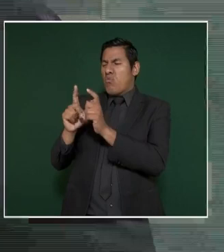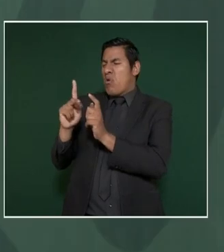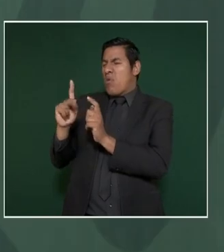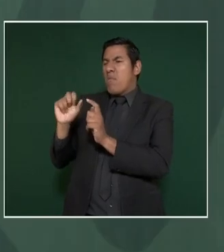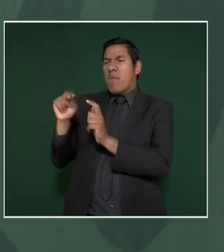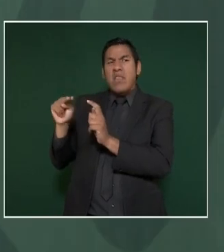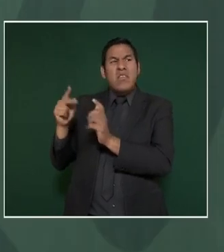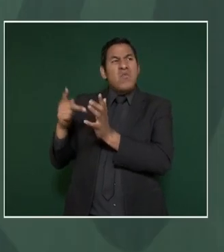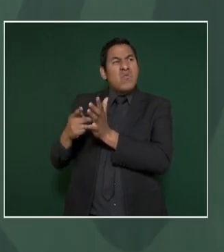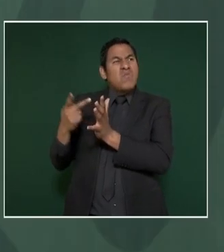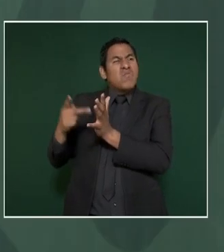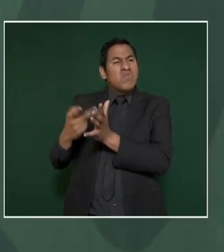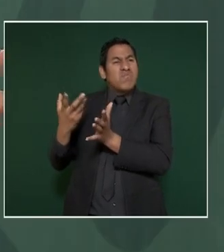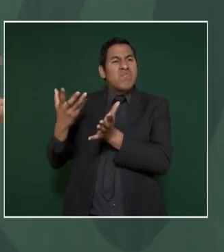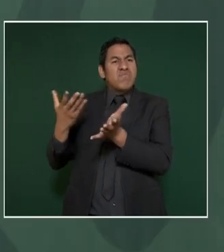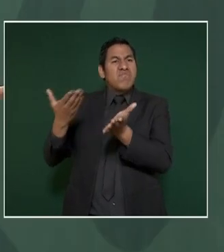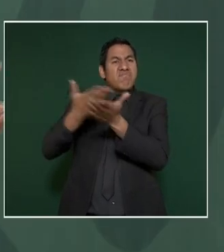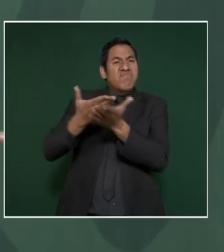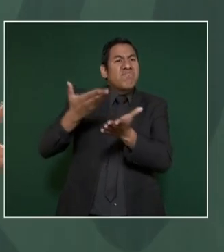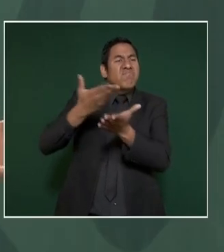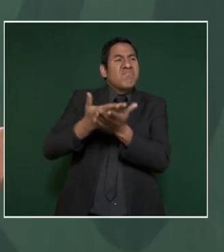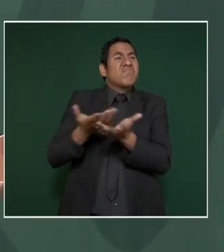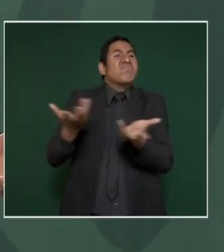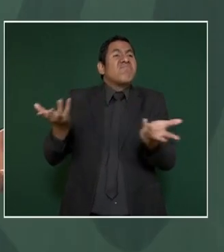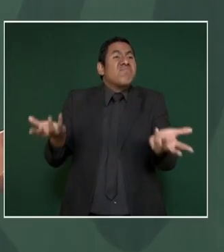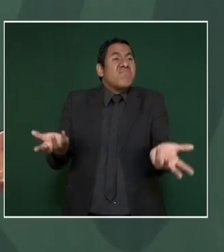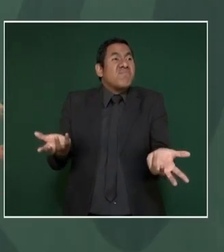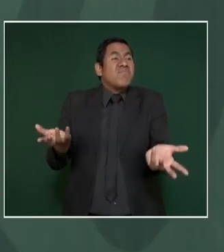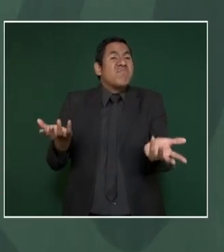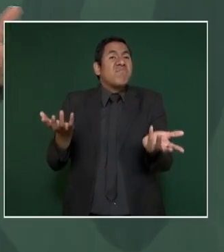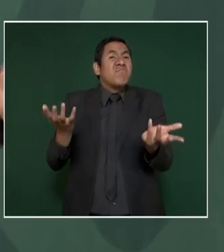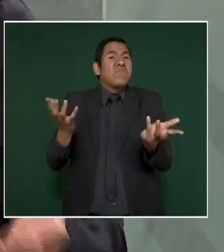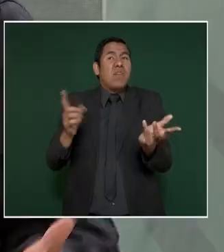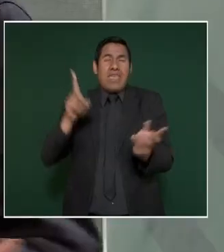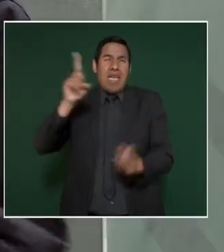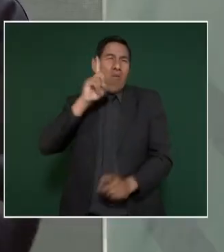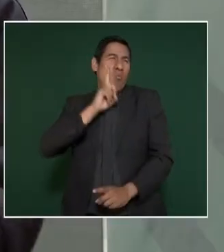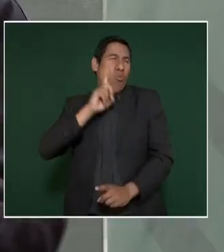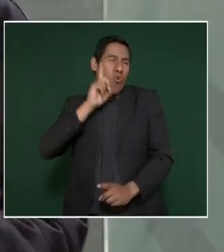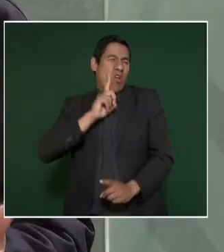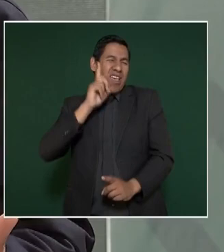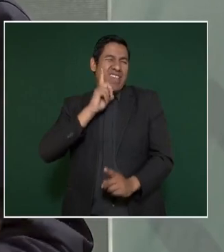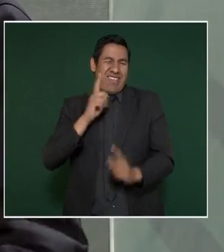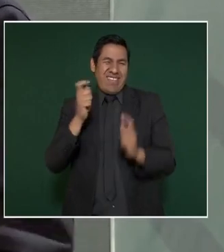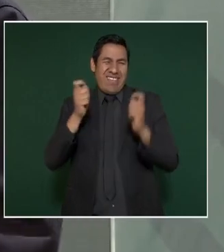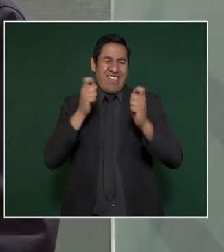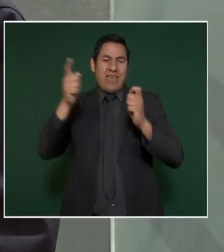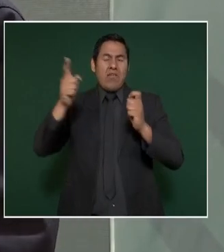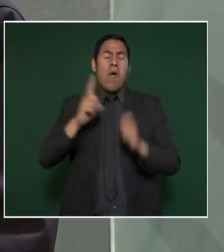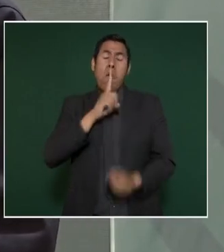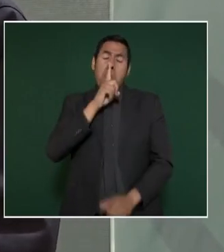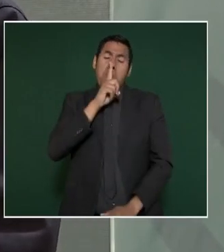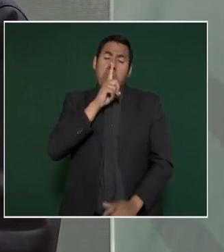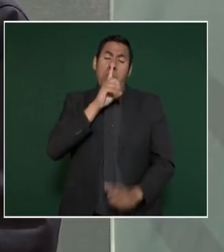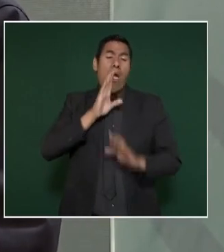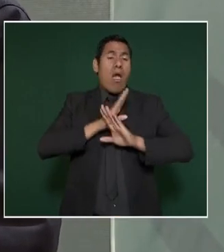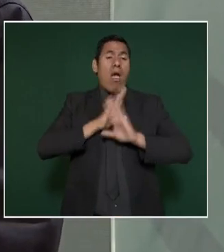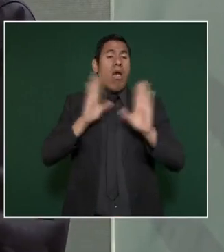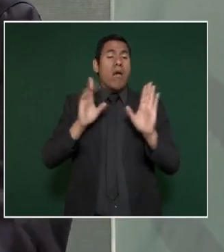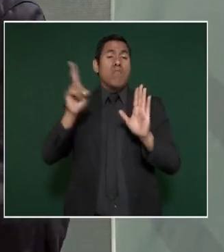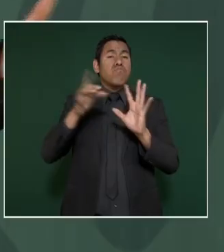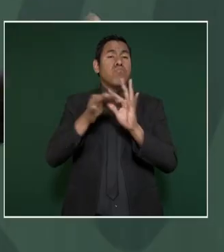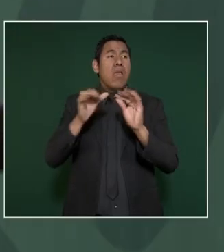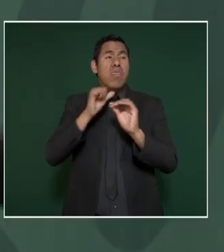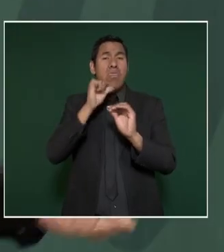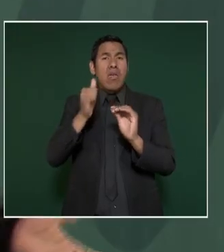amparos y la señora Ni siquiera te pronuncia ya no vuelve a hablar